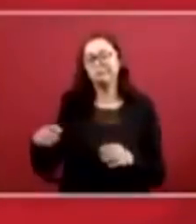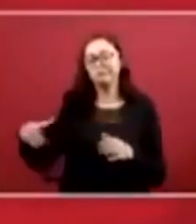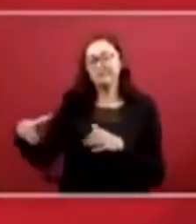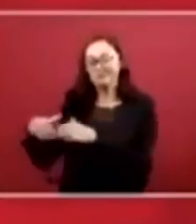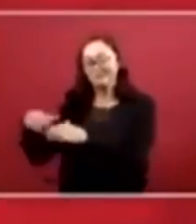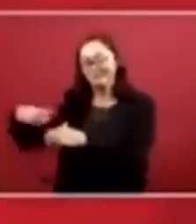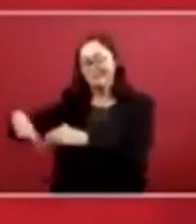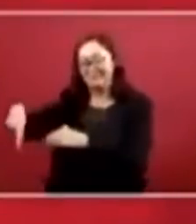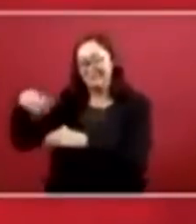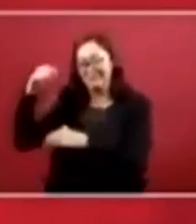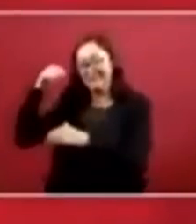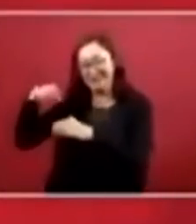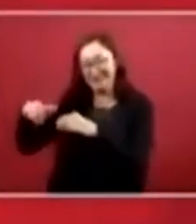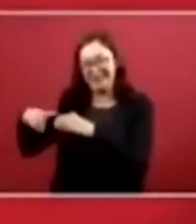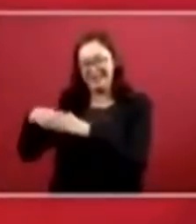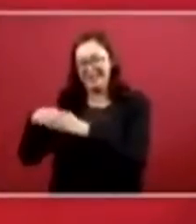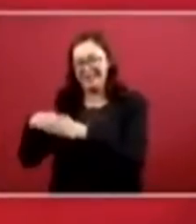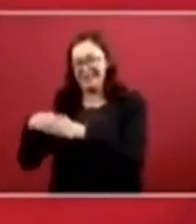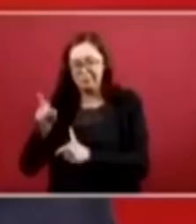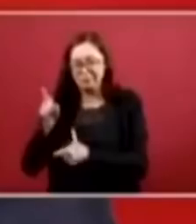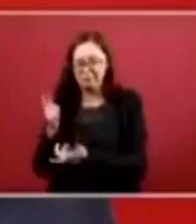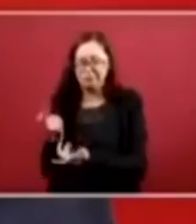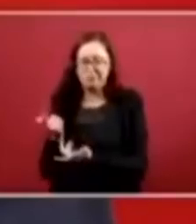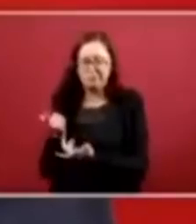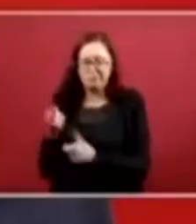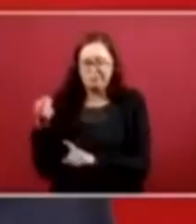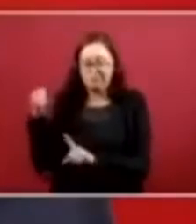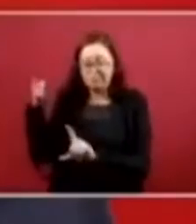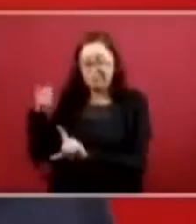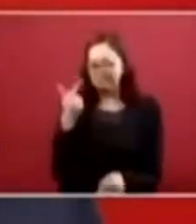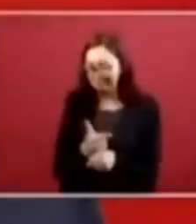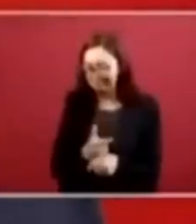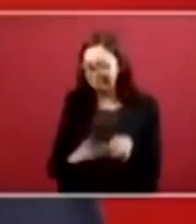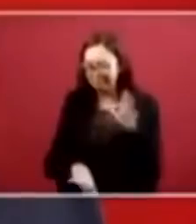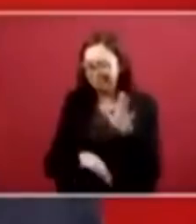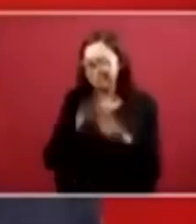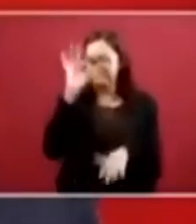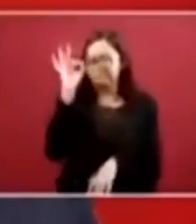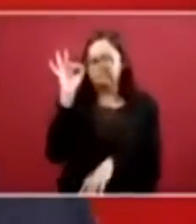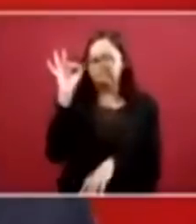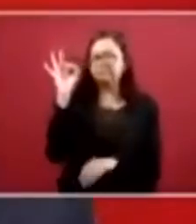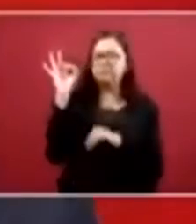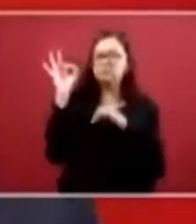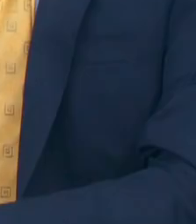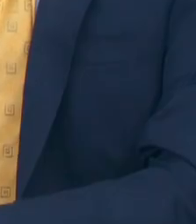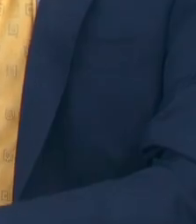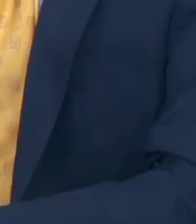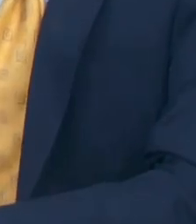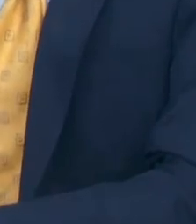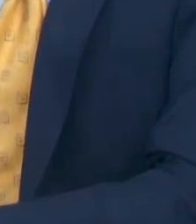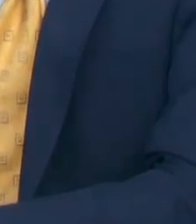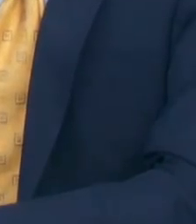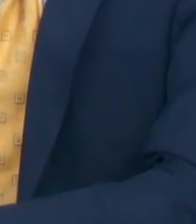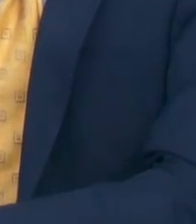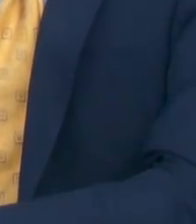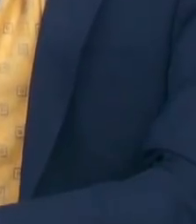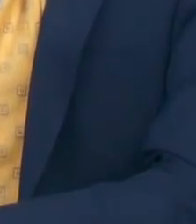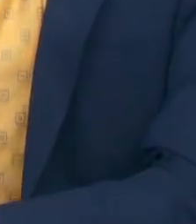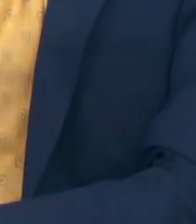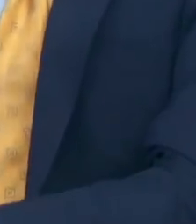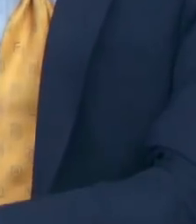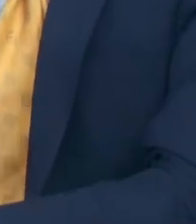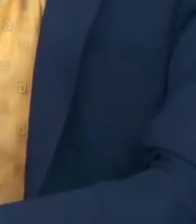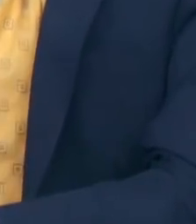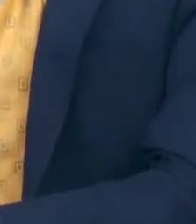tecnócratas, en una variable importantísima. No va a haber corrupción. Dice el presidente que Standard